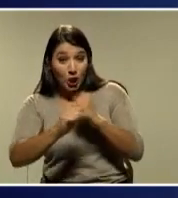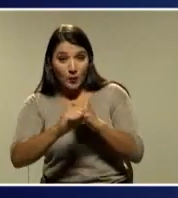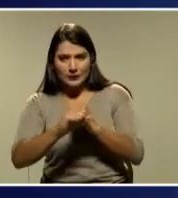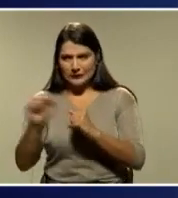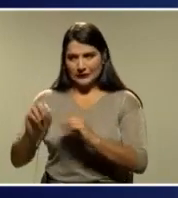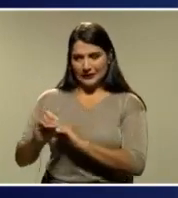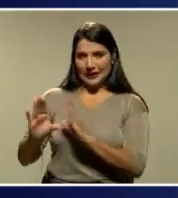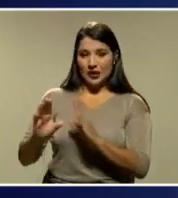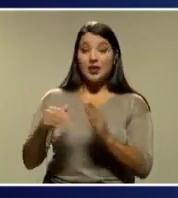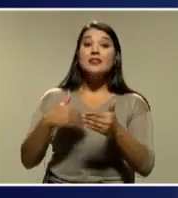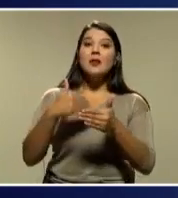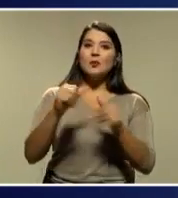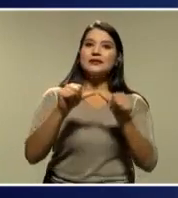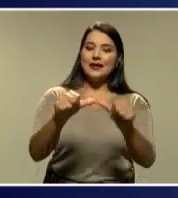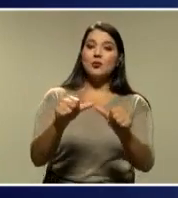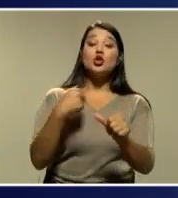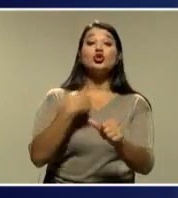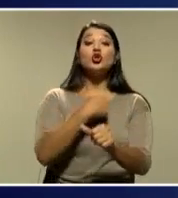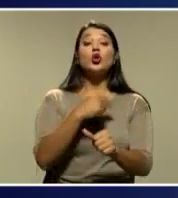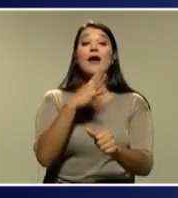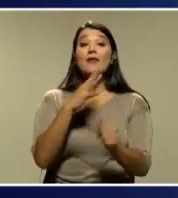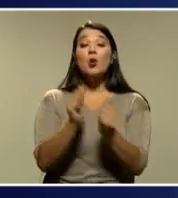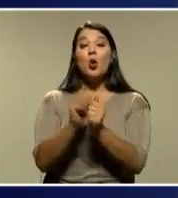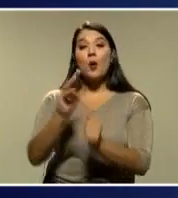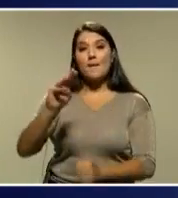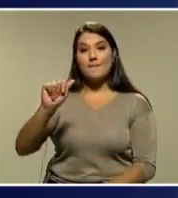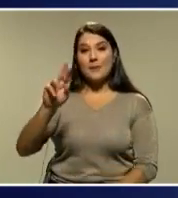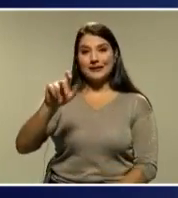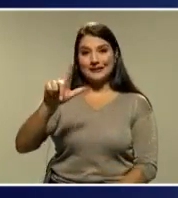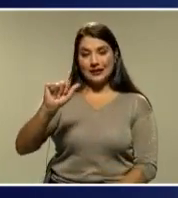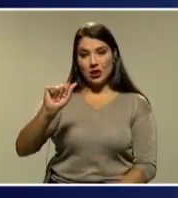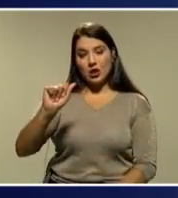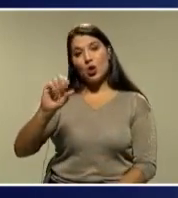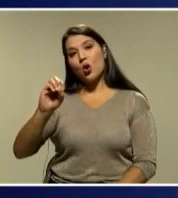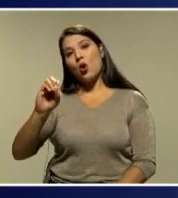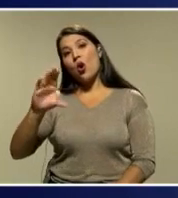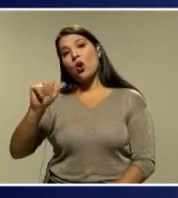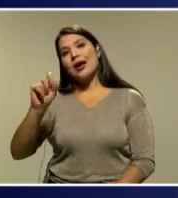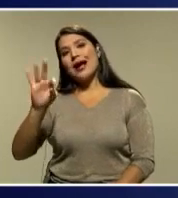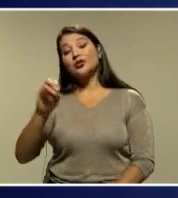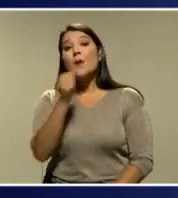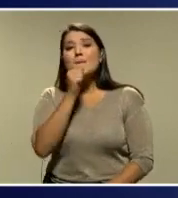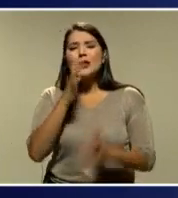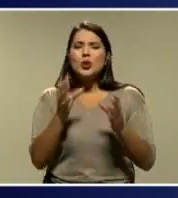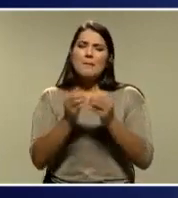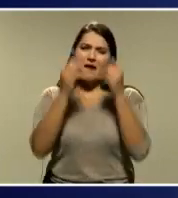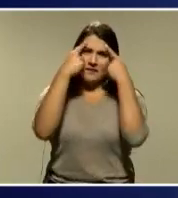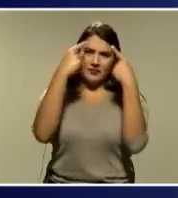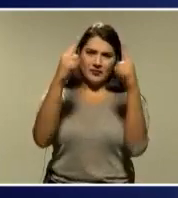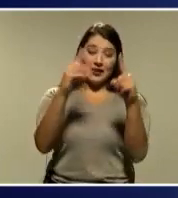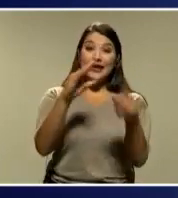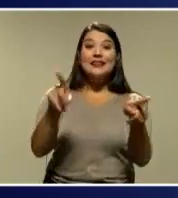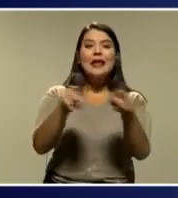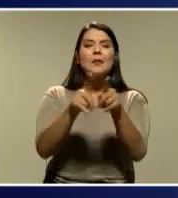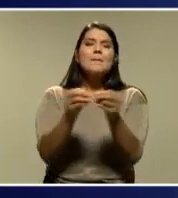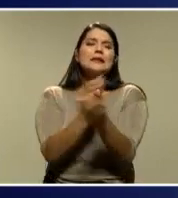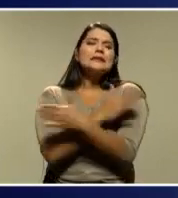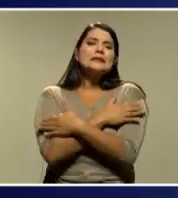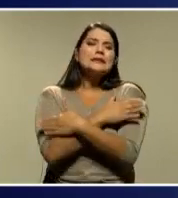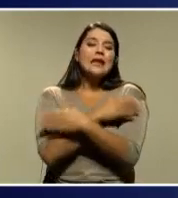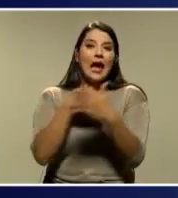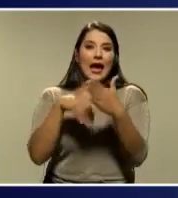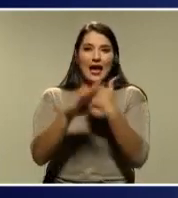comercial y enseguida volvemos. Estamos conversando con Marcelo Castro, uno de los periodistas más conocidos y también más queridos